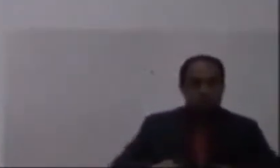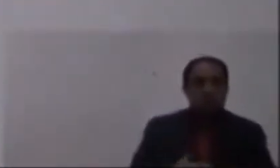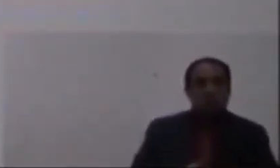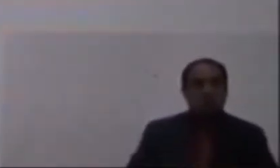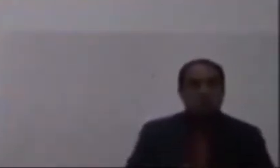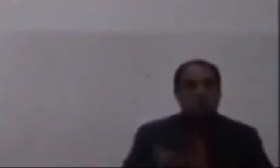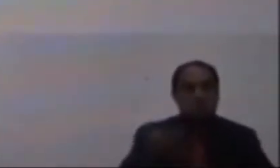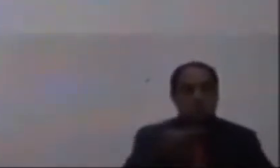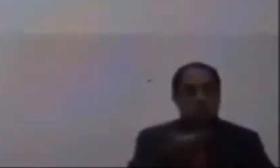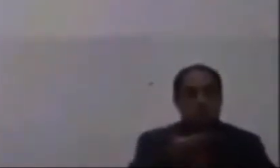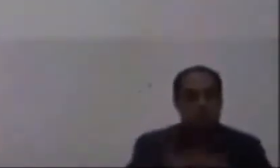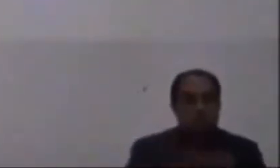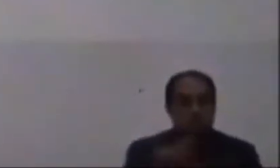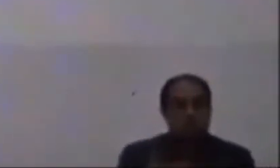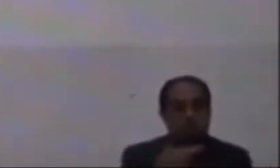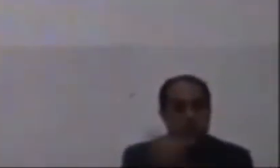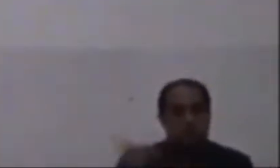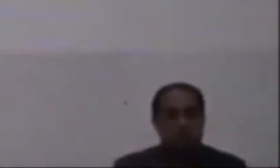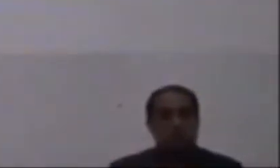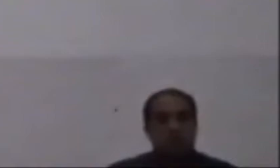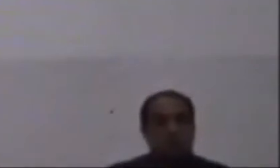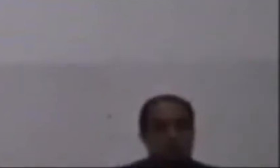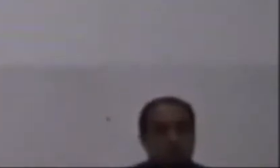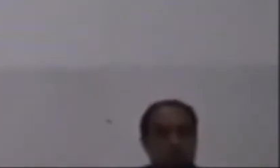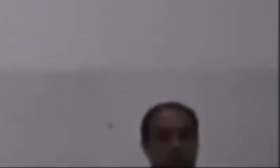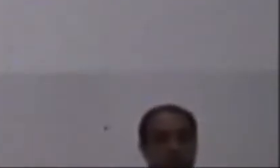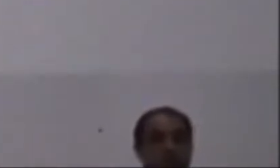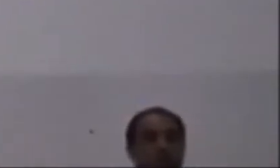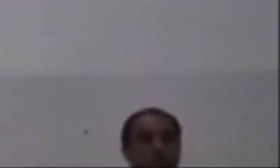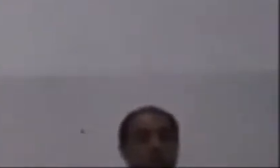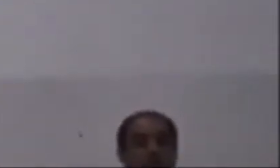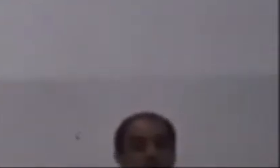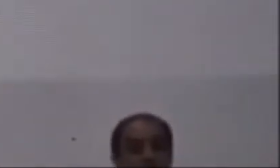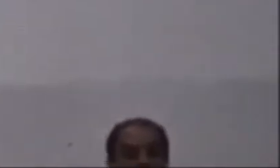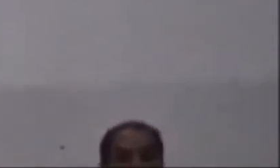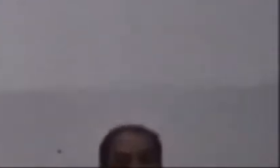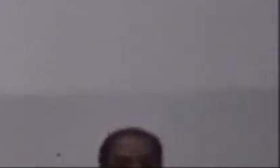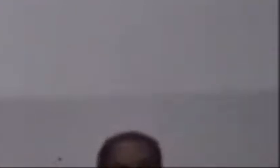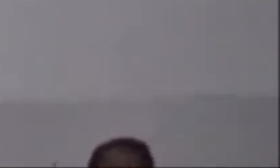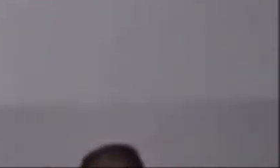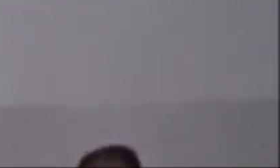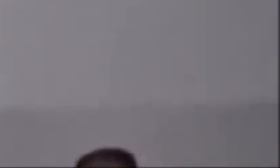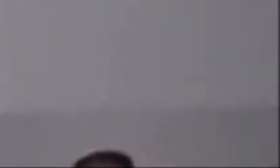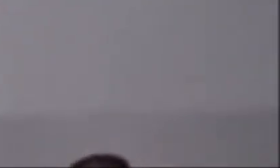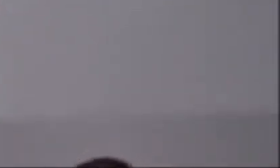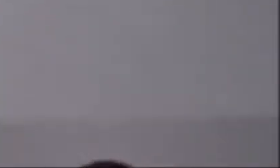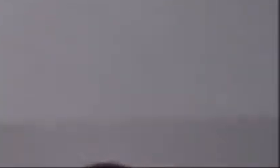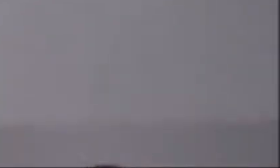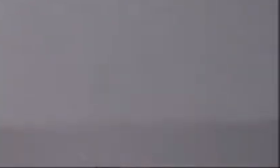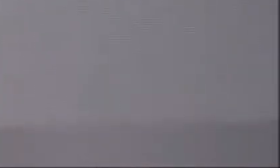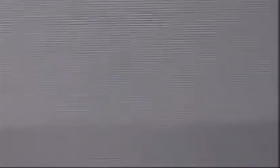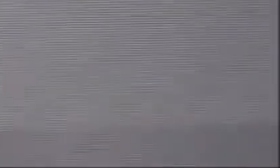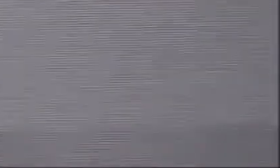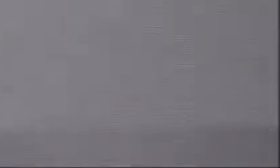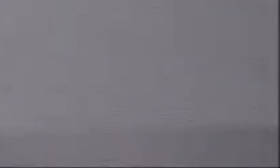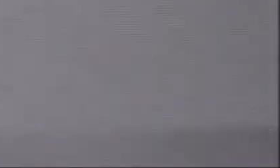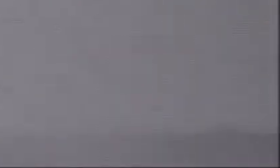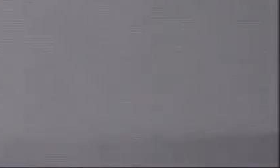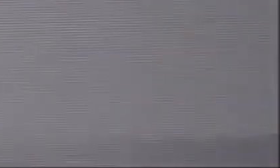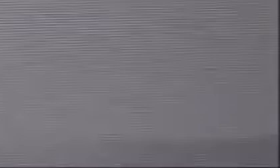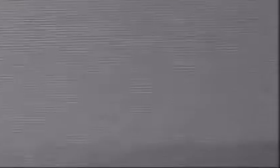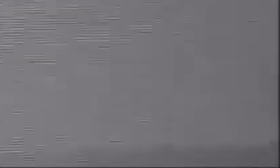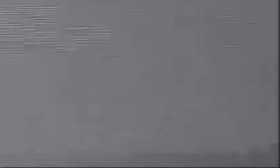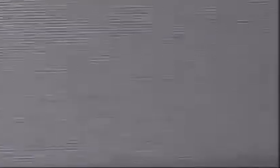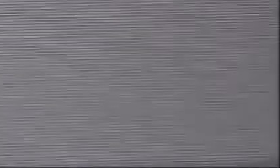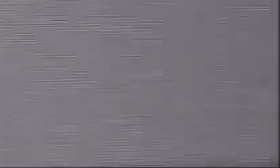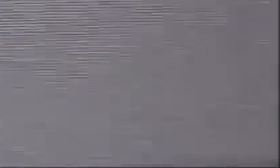al aire libre, los comercios esenciales en el centro histórico en movilidad para recoger y atención de ventanilla, donde la gente no entra a un espacio cerrado, sino que se